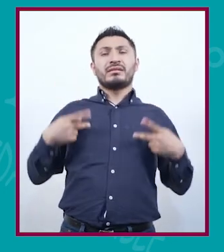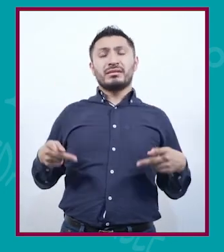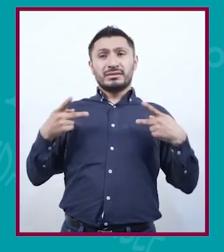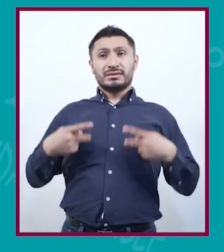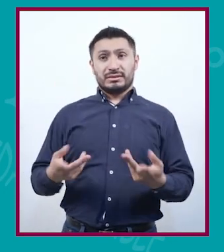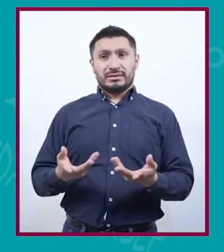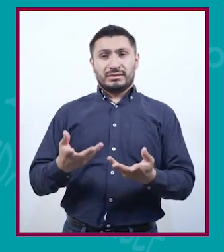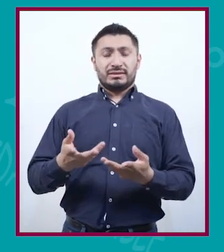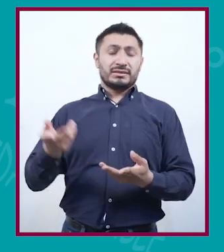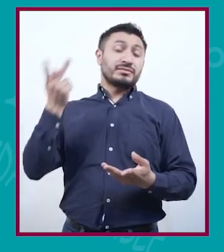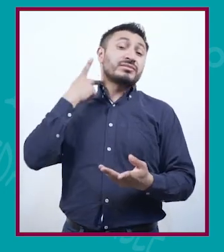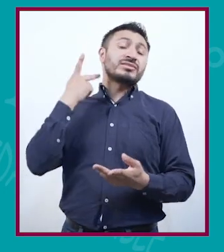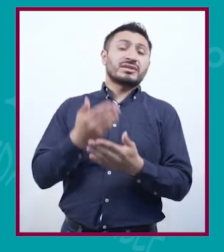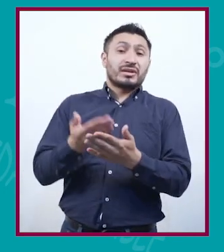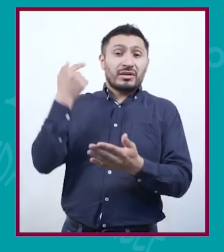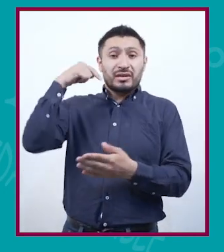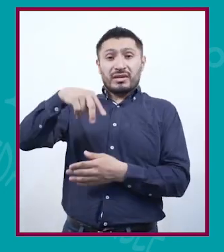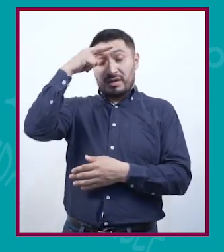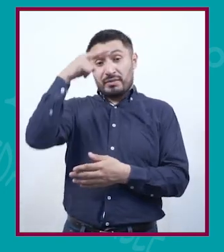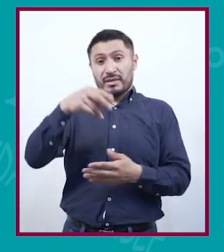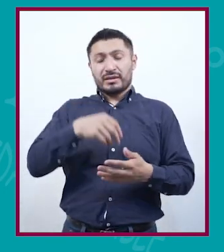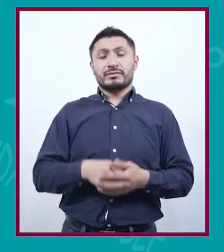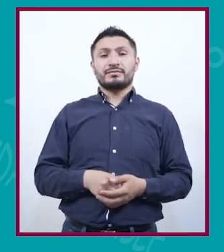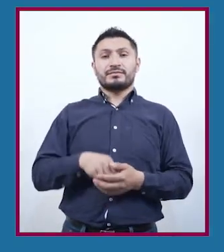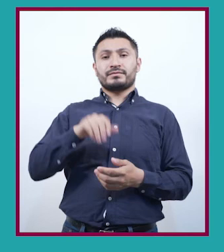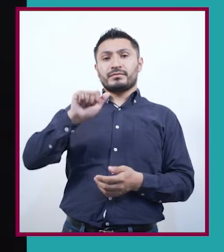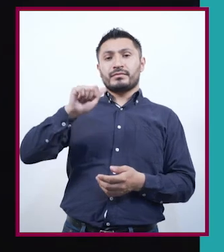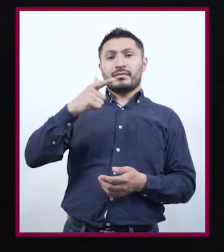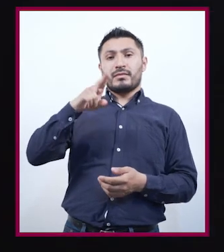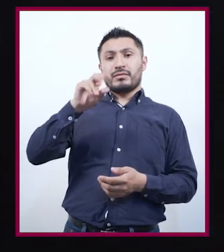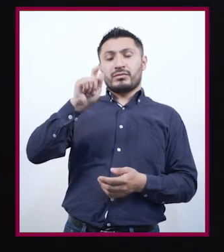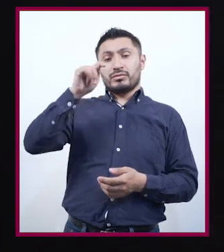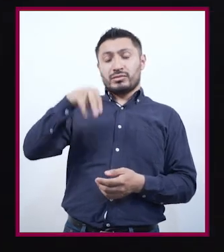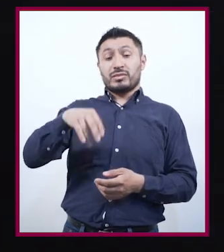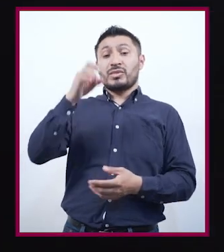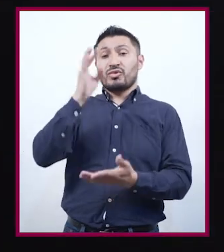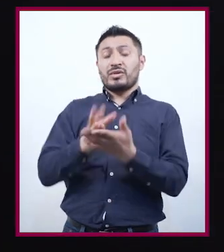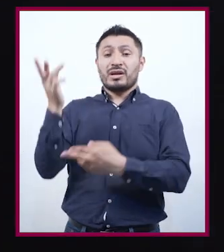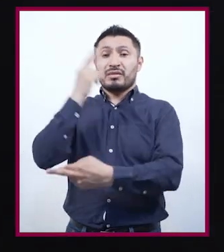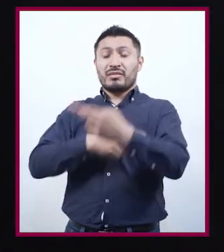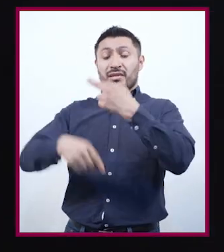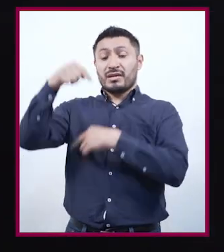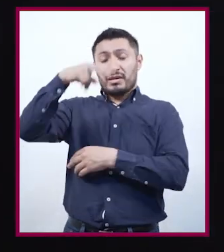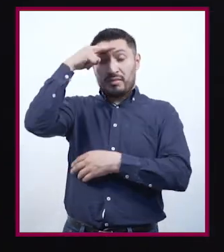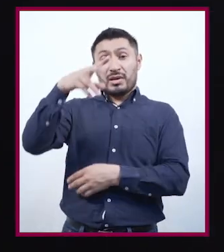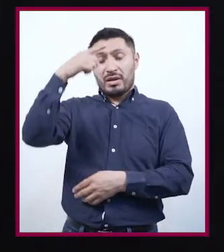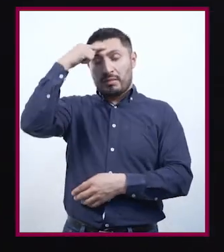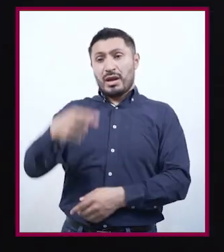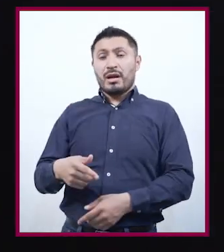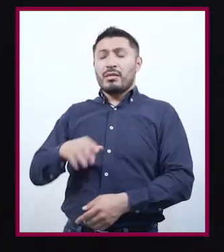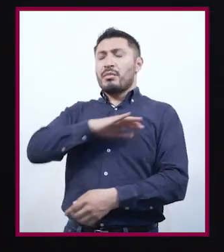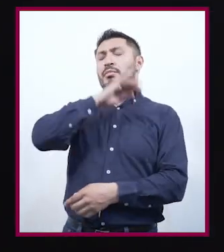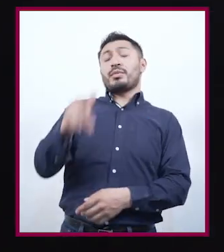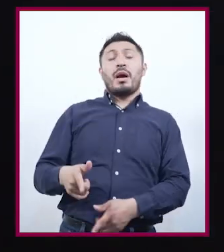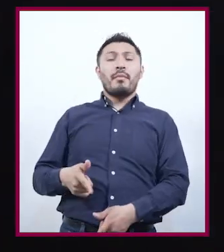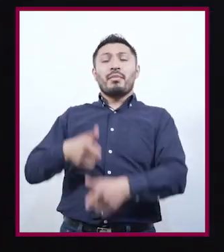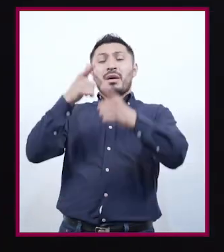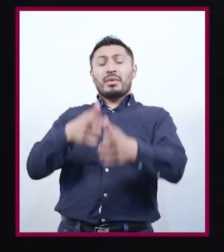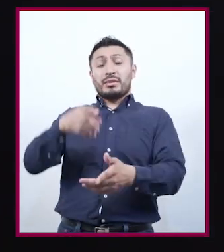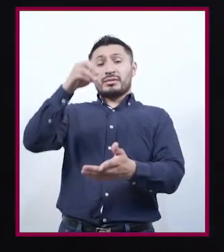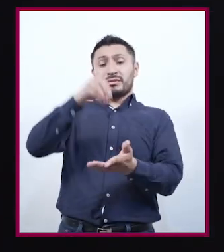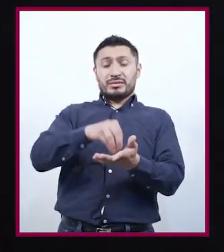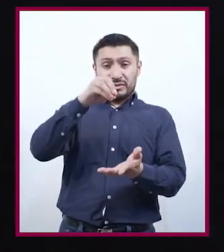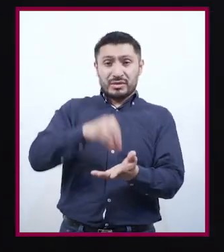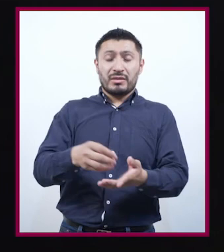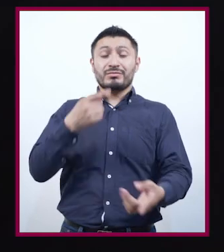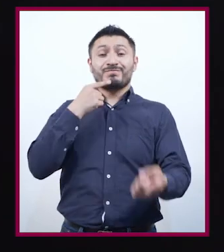decisiones de los principales actores políticos del país. Agustín de Iturbide solo regresó a México para morir fusilado. Y